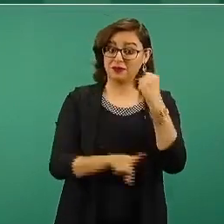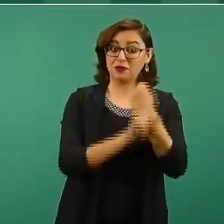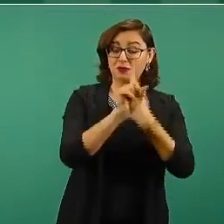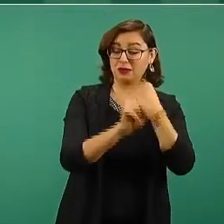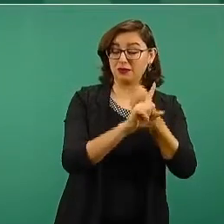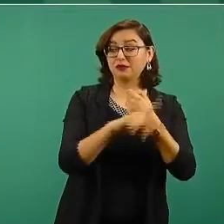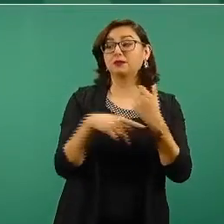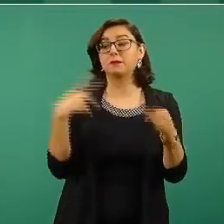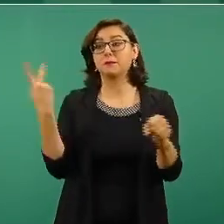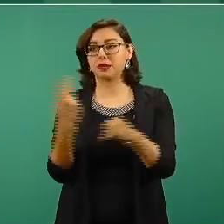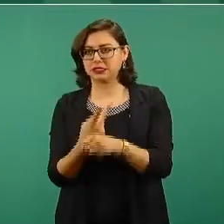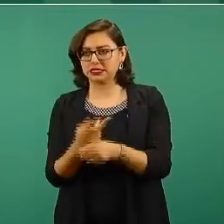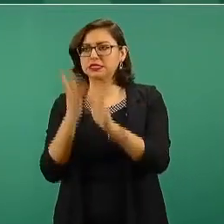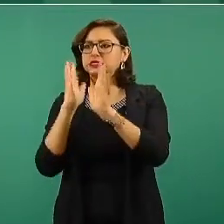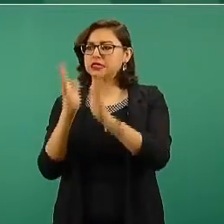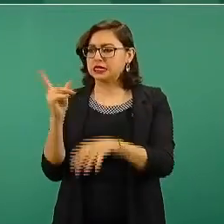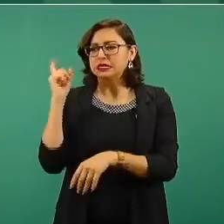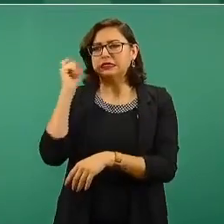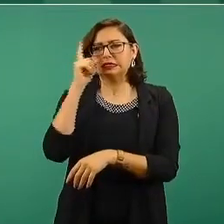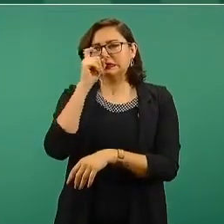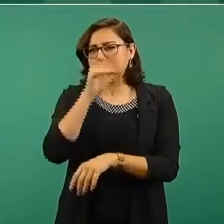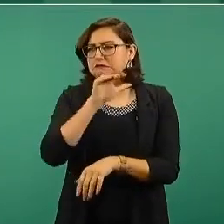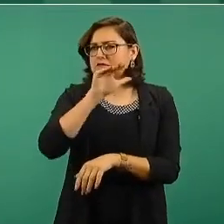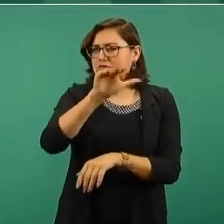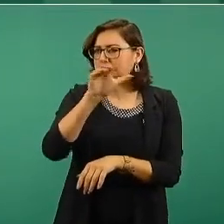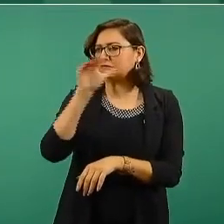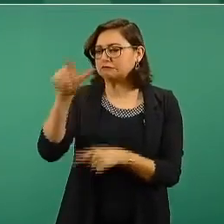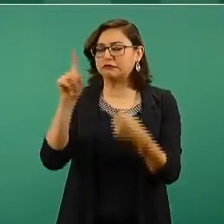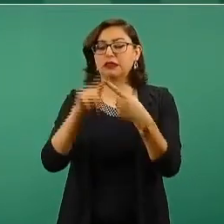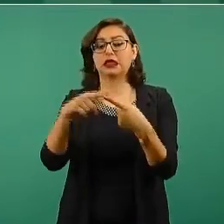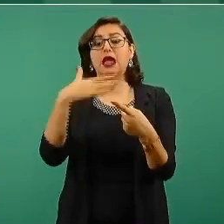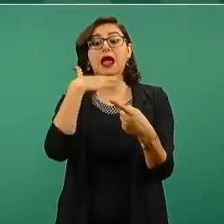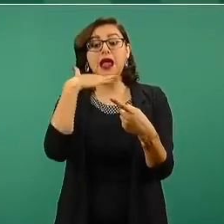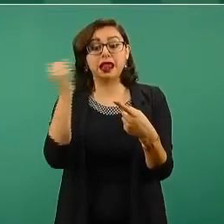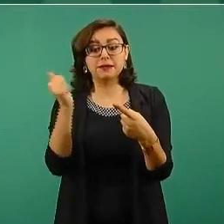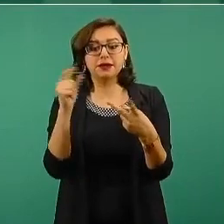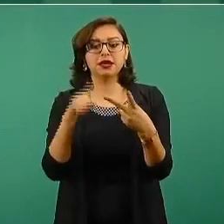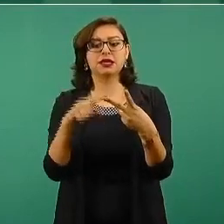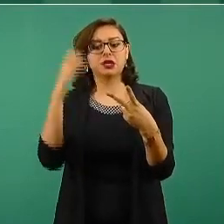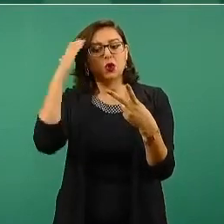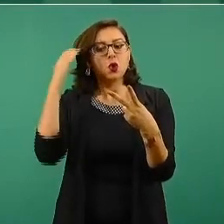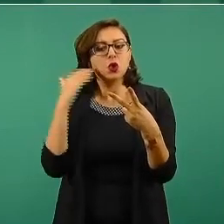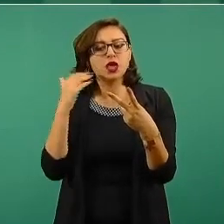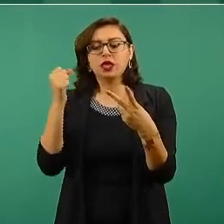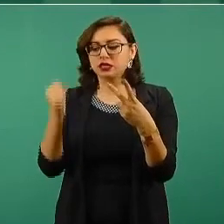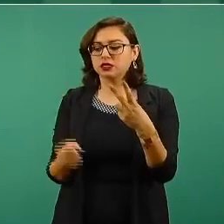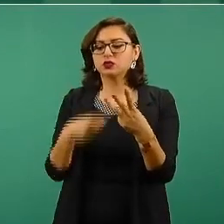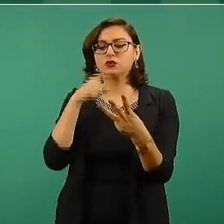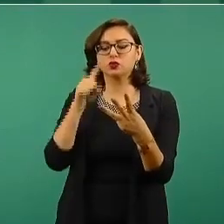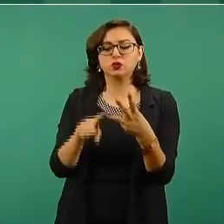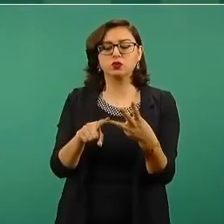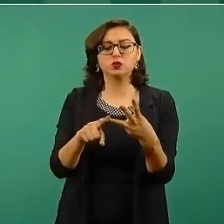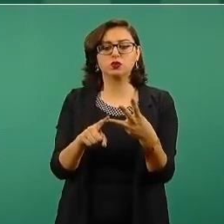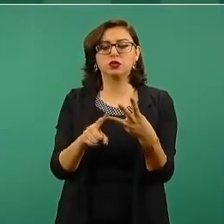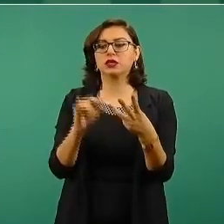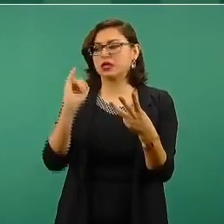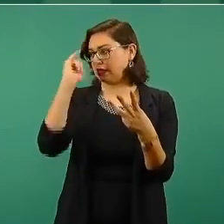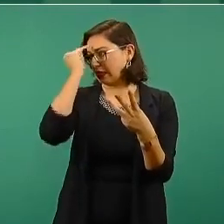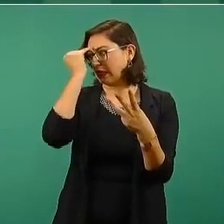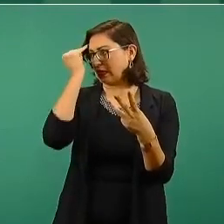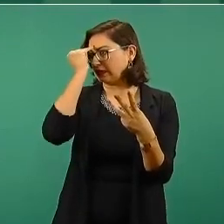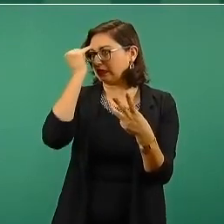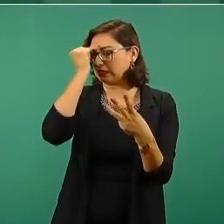Alemania, como ya se mencionó, también en Corea del Sur y en la